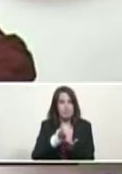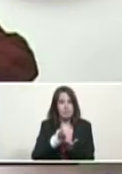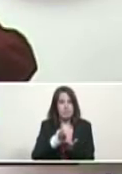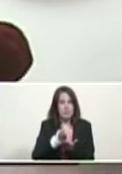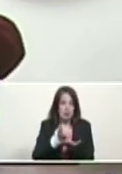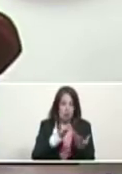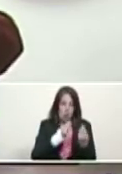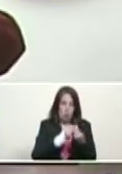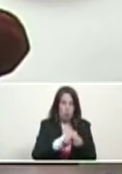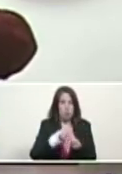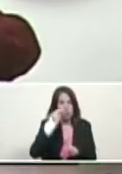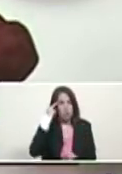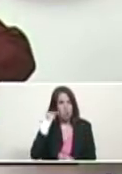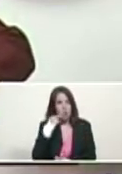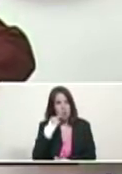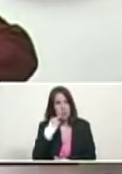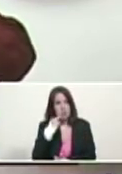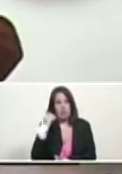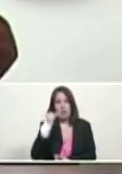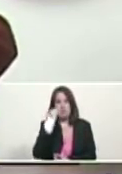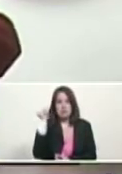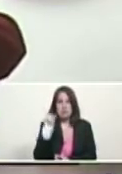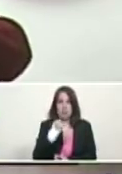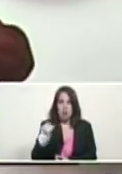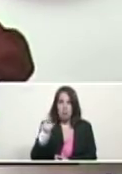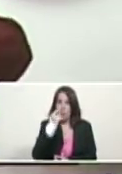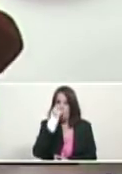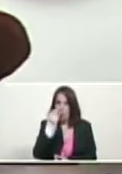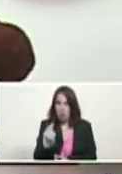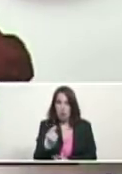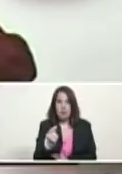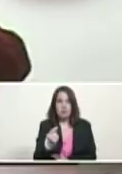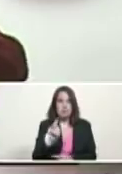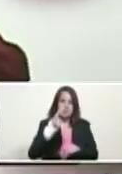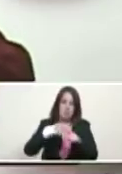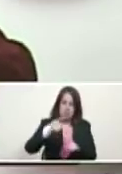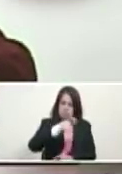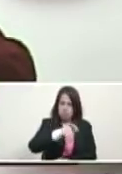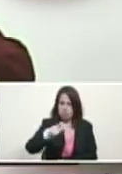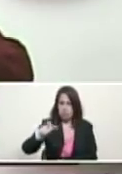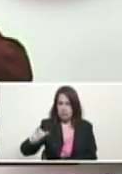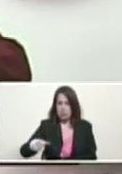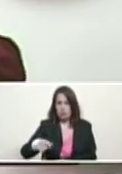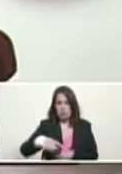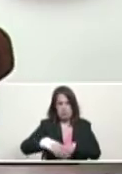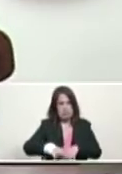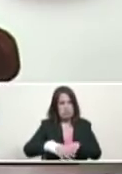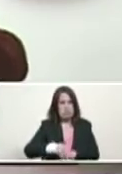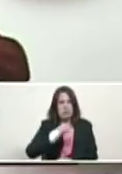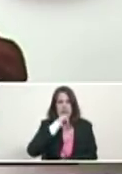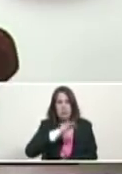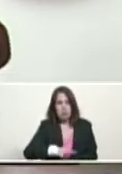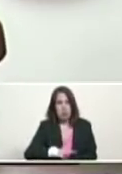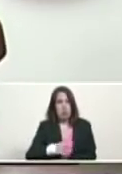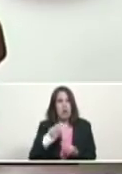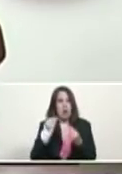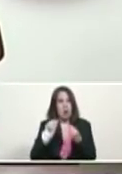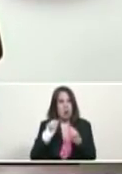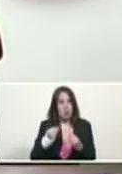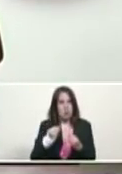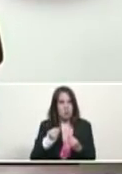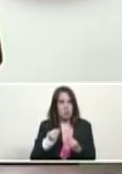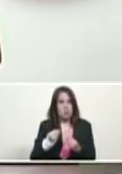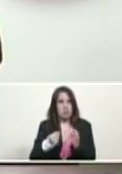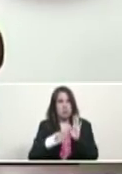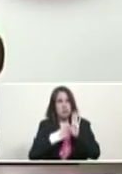Bolívar, del lado de Zamora, del lado de Cipriano Castro, de Fabricio Ojeda, del lado de Hugo Chávez Frías, estamos del